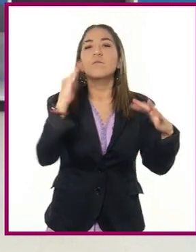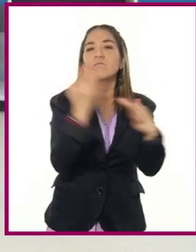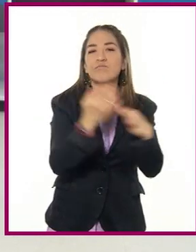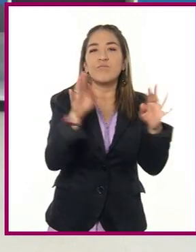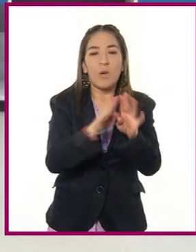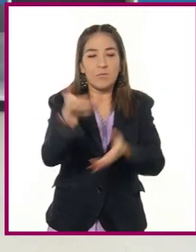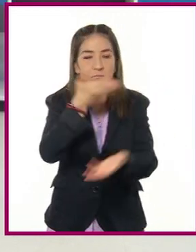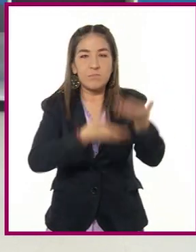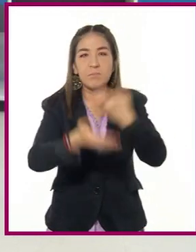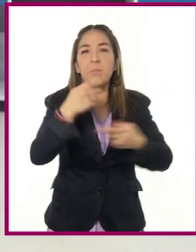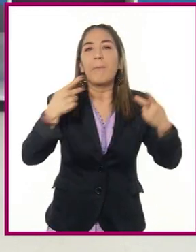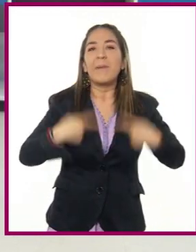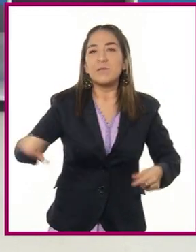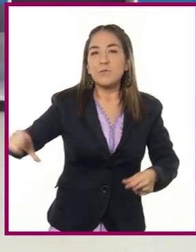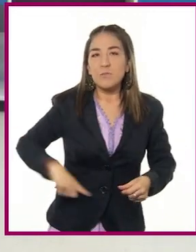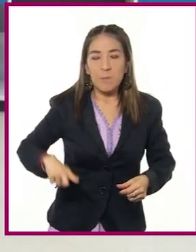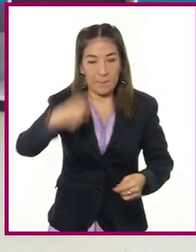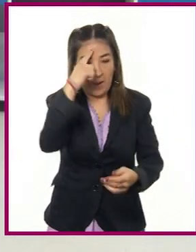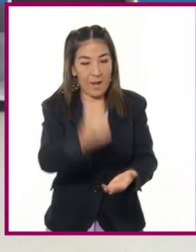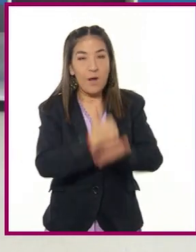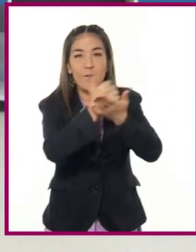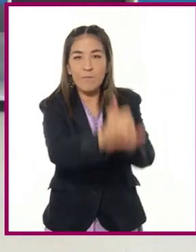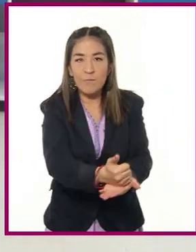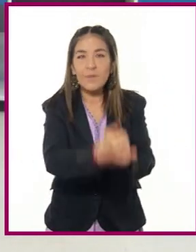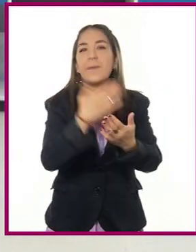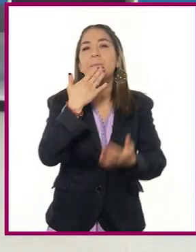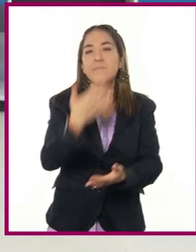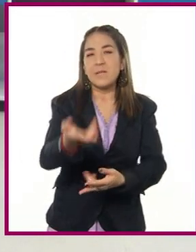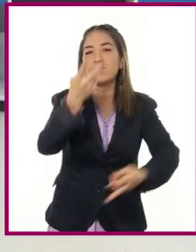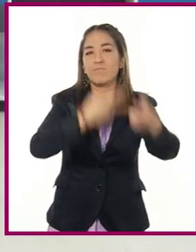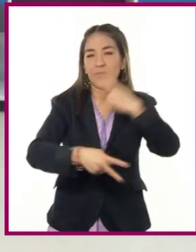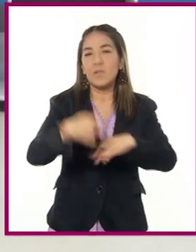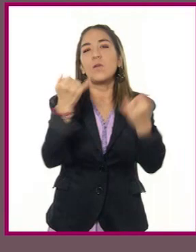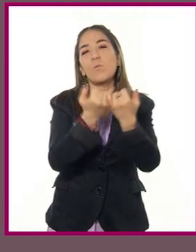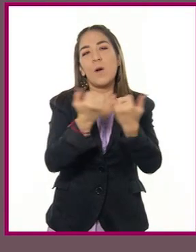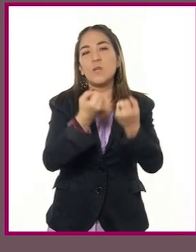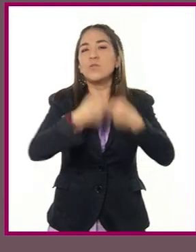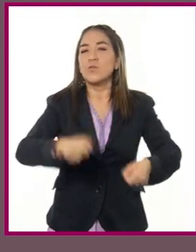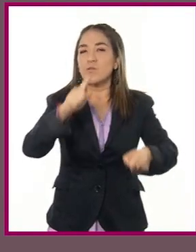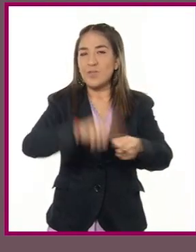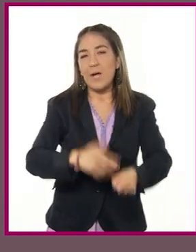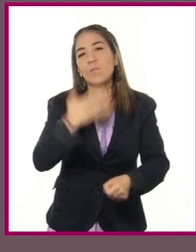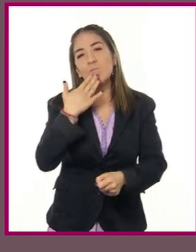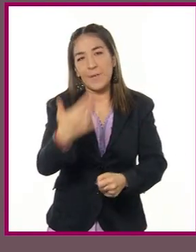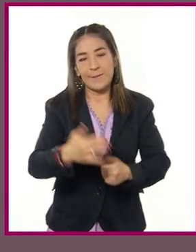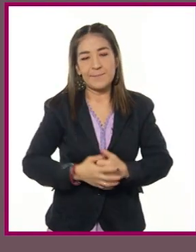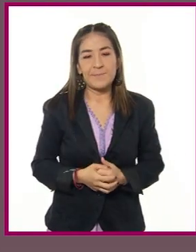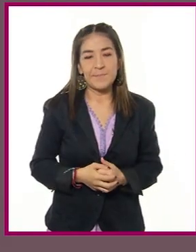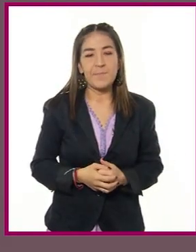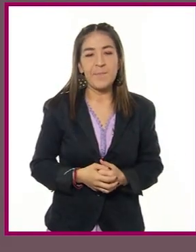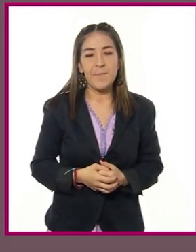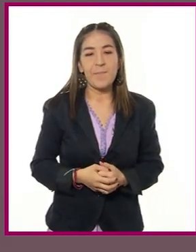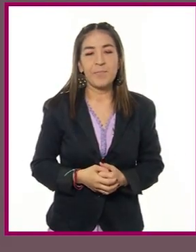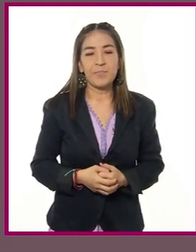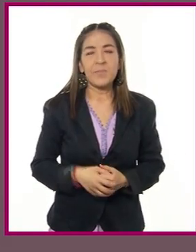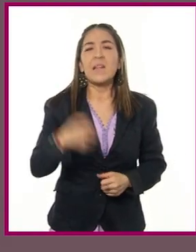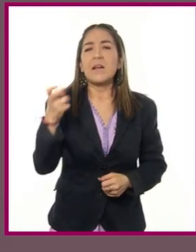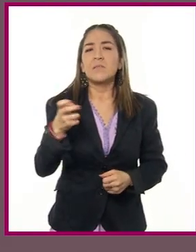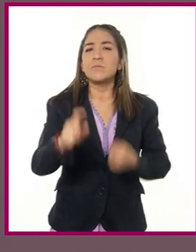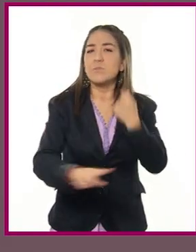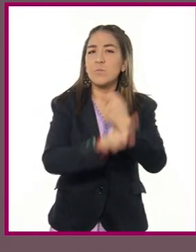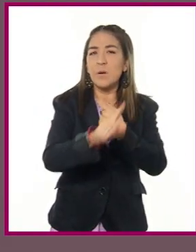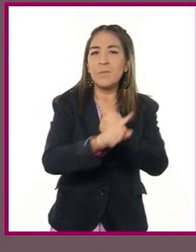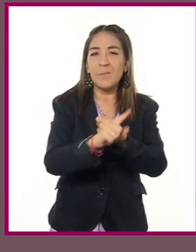sector público que producía crecimiento, bienestar, estabilidad social. Esta situación cambió en los